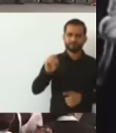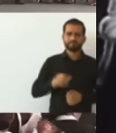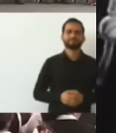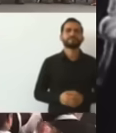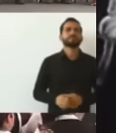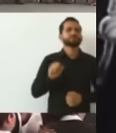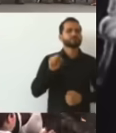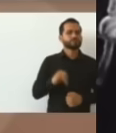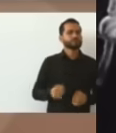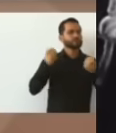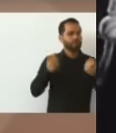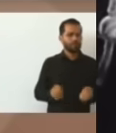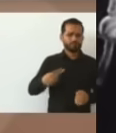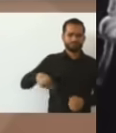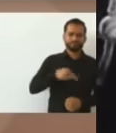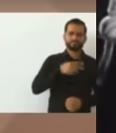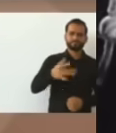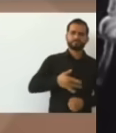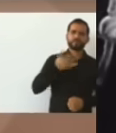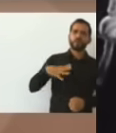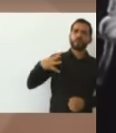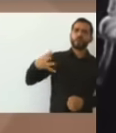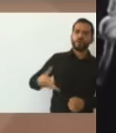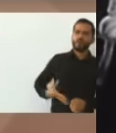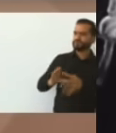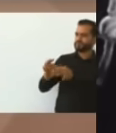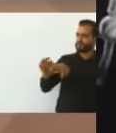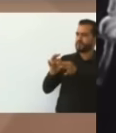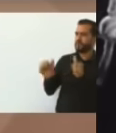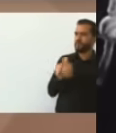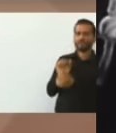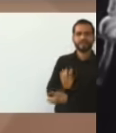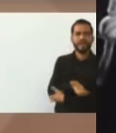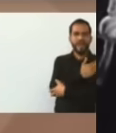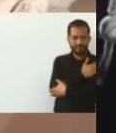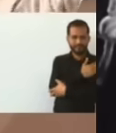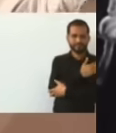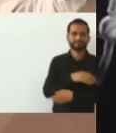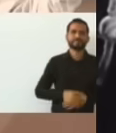Es un honor estar con Claudia hoy. Muchas gracias.